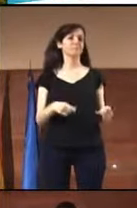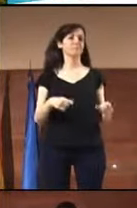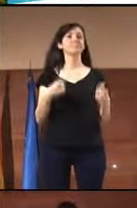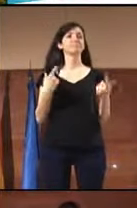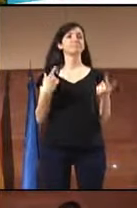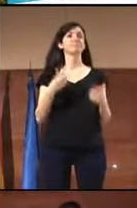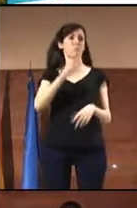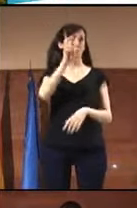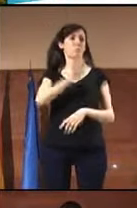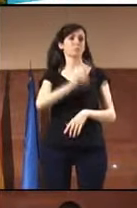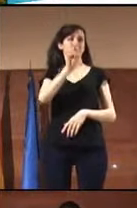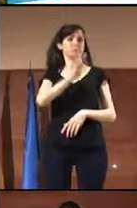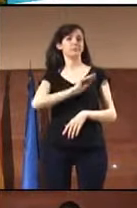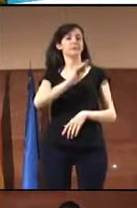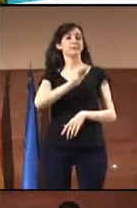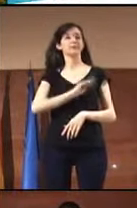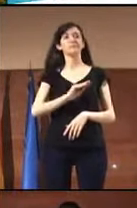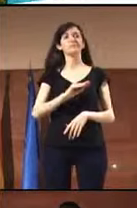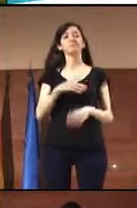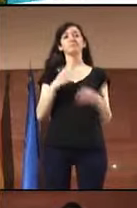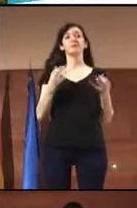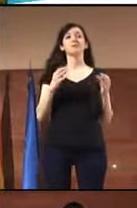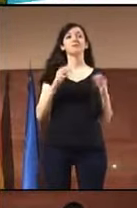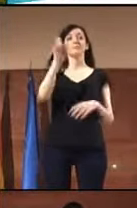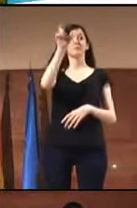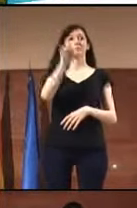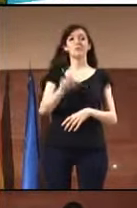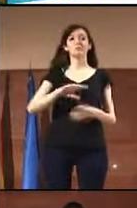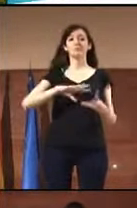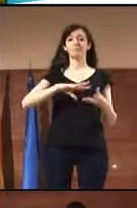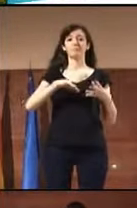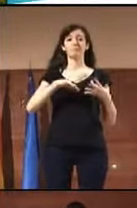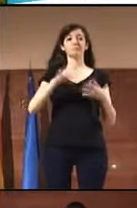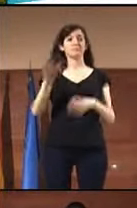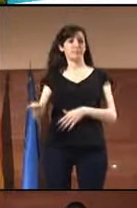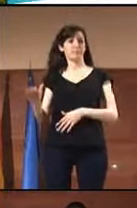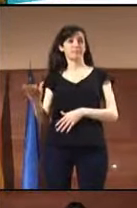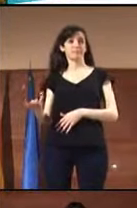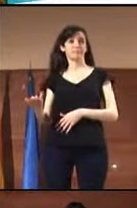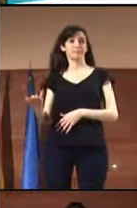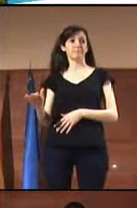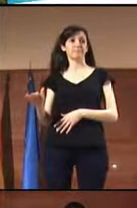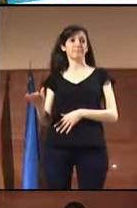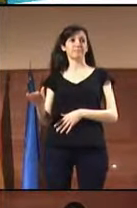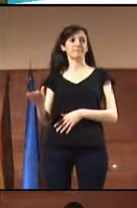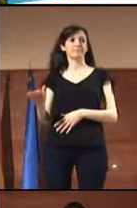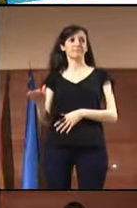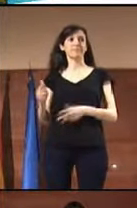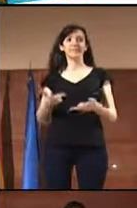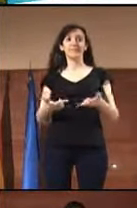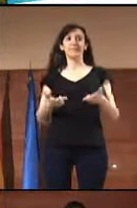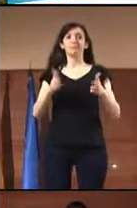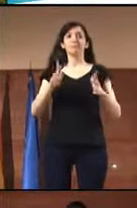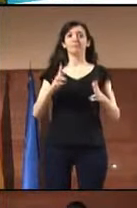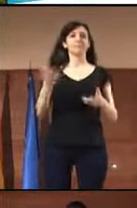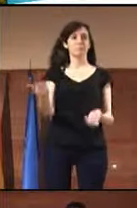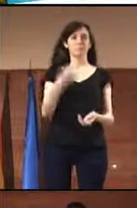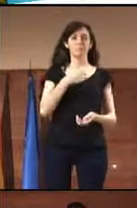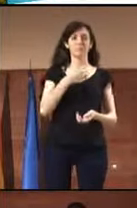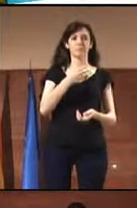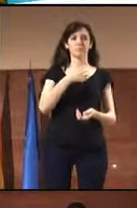y bastante útiles. Normalmente en personas con acondroplasia o talla baja no llegan a subirse a la silla.